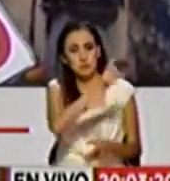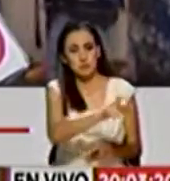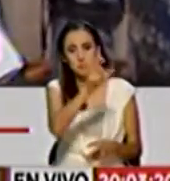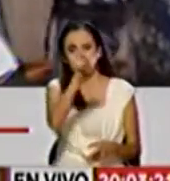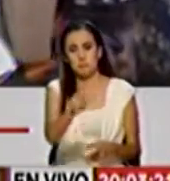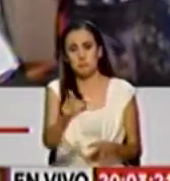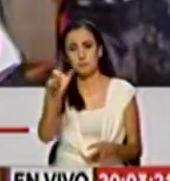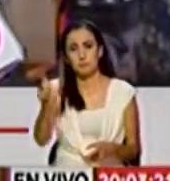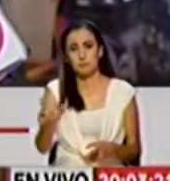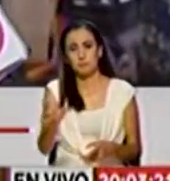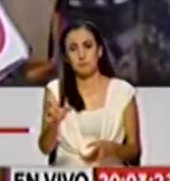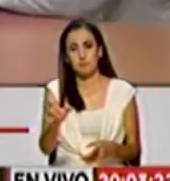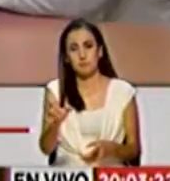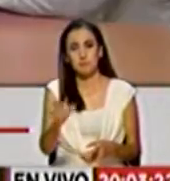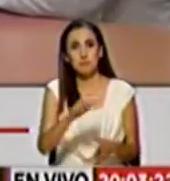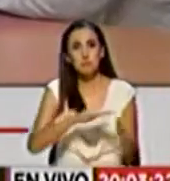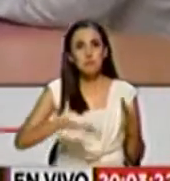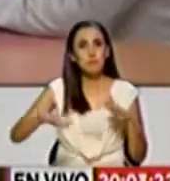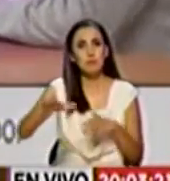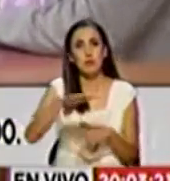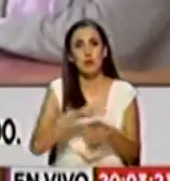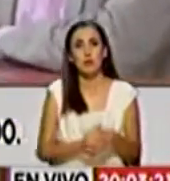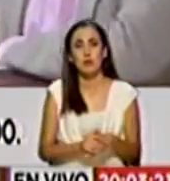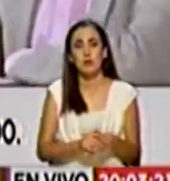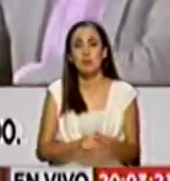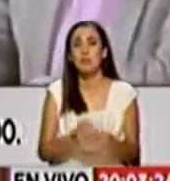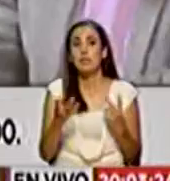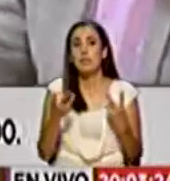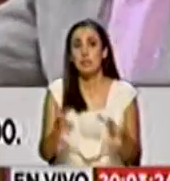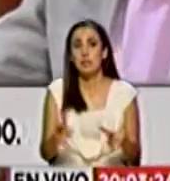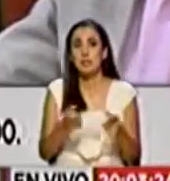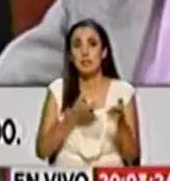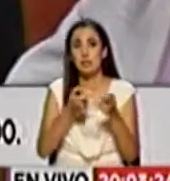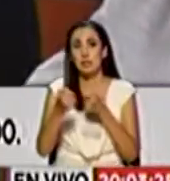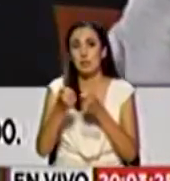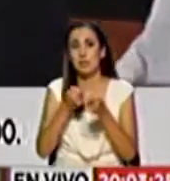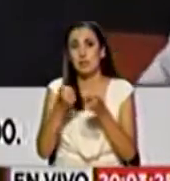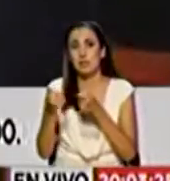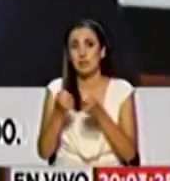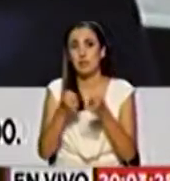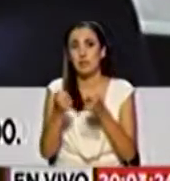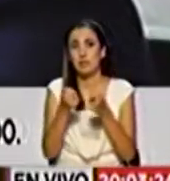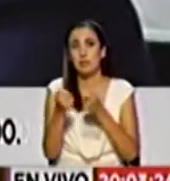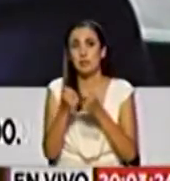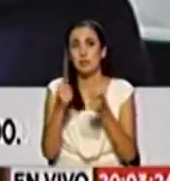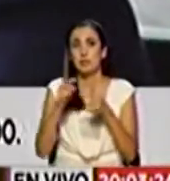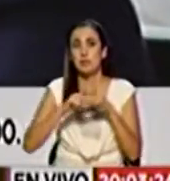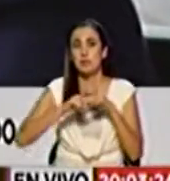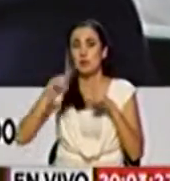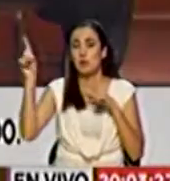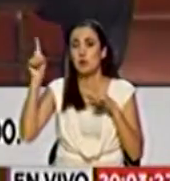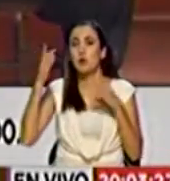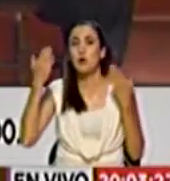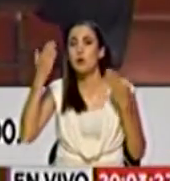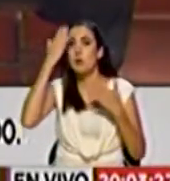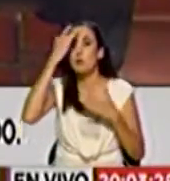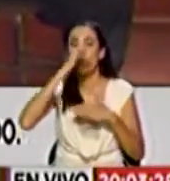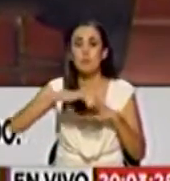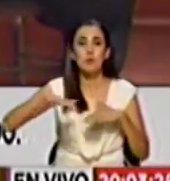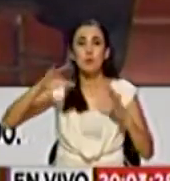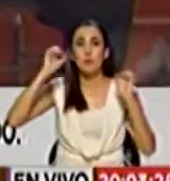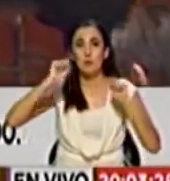los niveles medios y bajos. Y no se descarta que el manejo de los procesos que dieron pie a la fuga de Alvarado sea causal para un